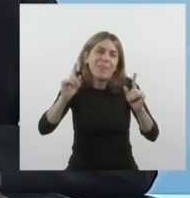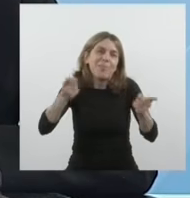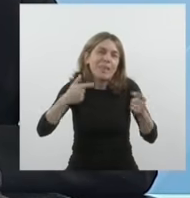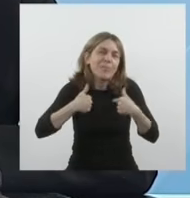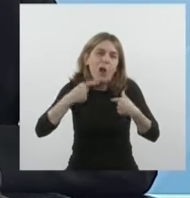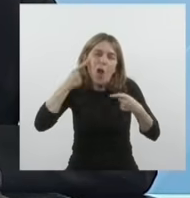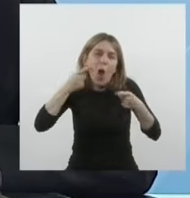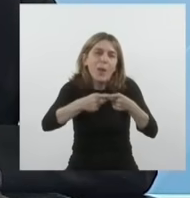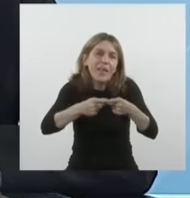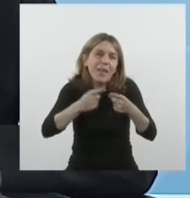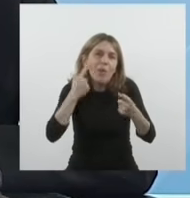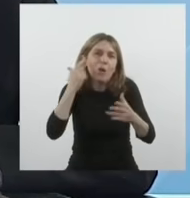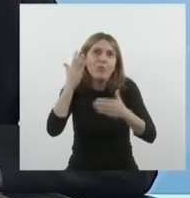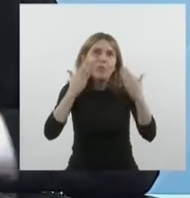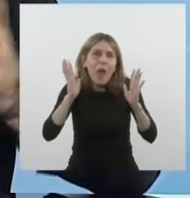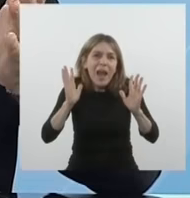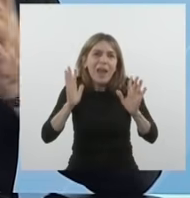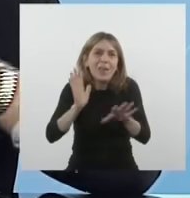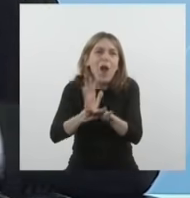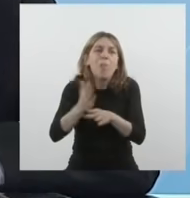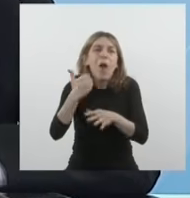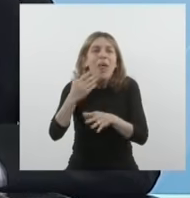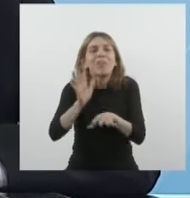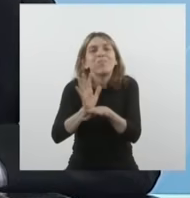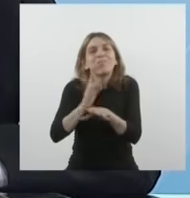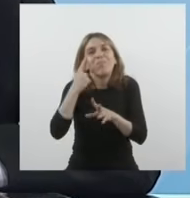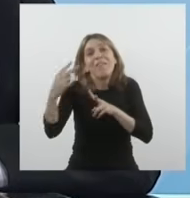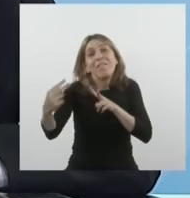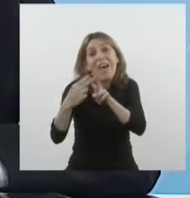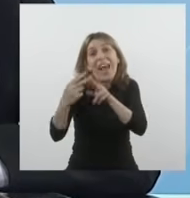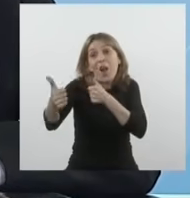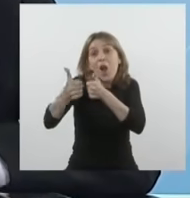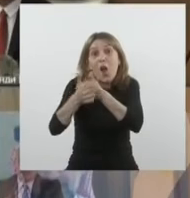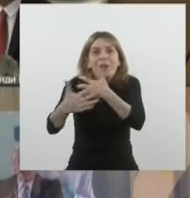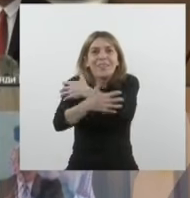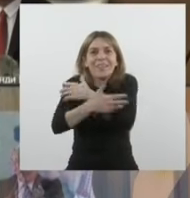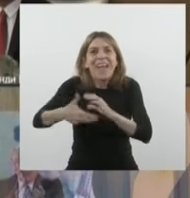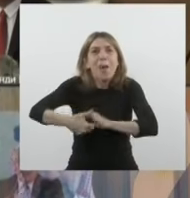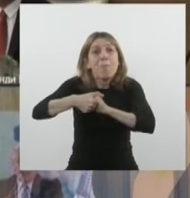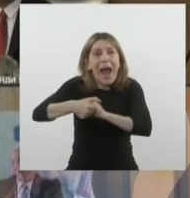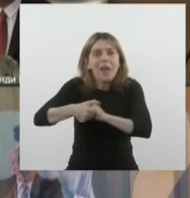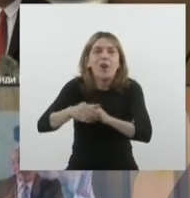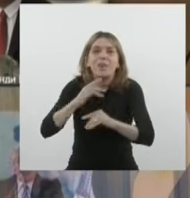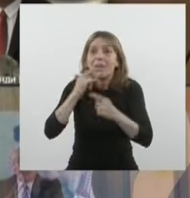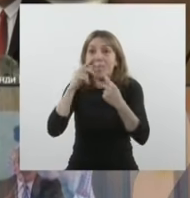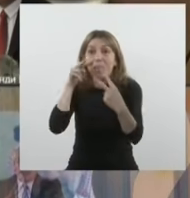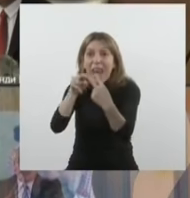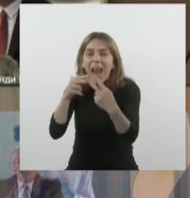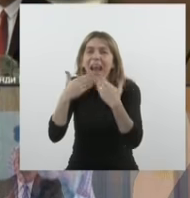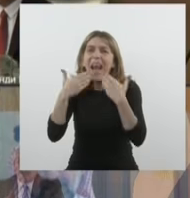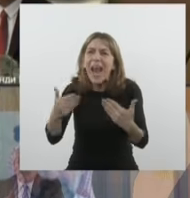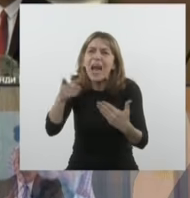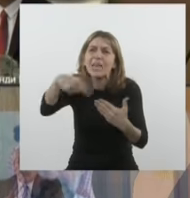de poder verlo pronto y estrecharle la mano y mirándolo a los ojos darle las gracias por el compromiso